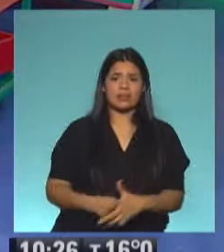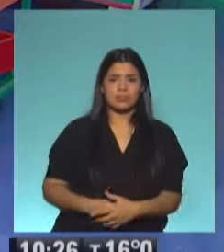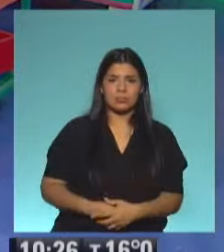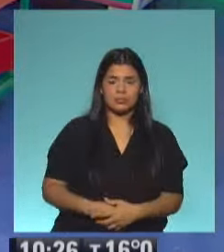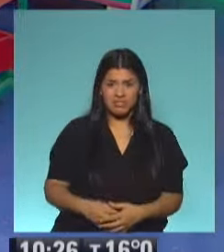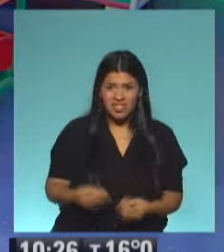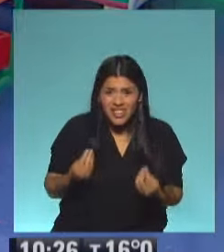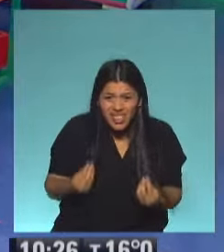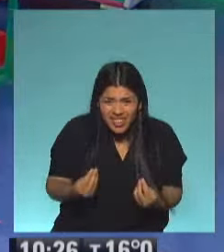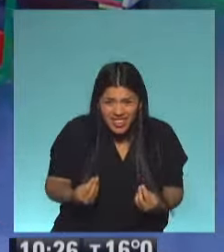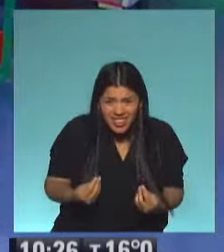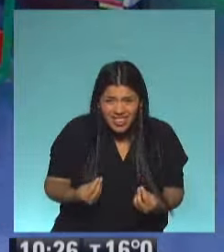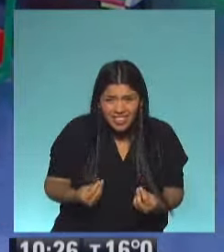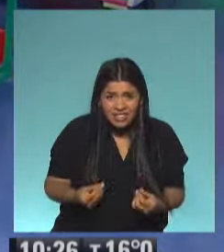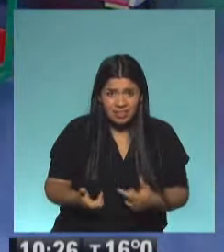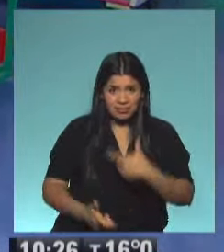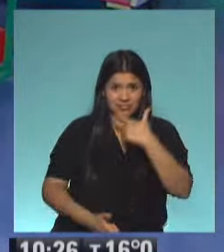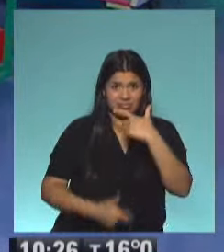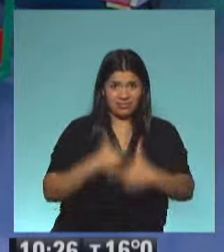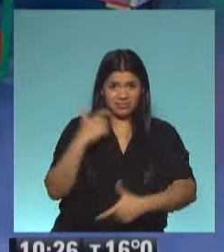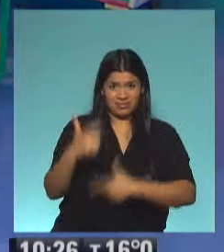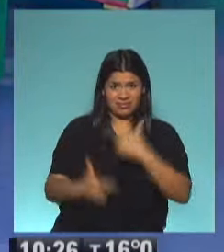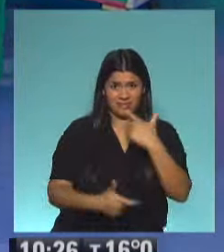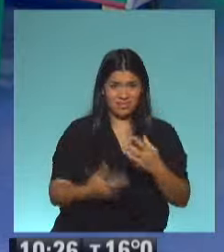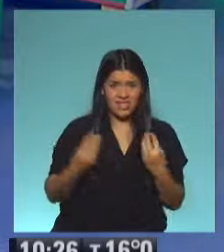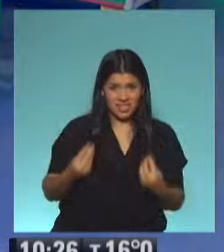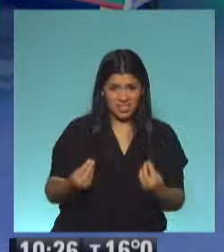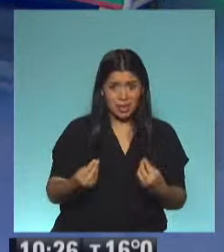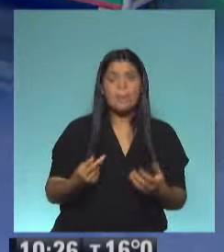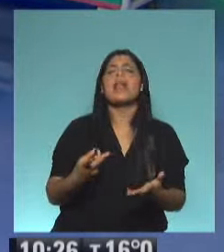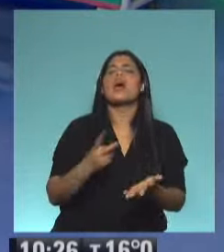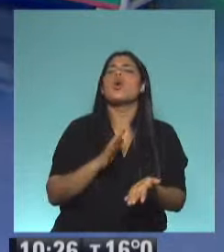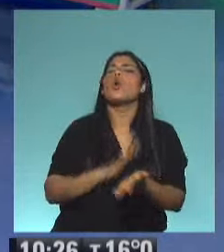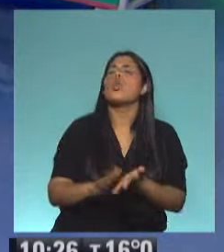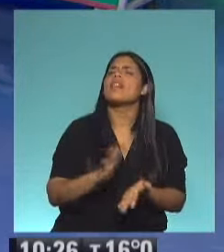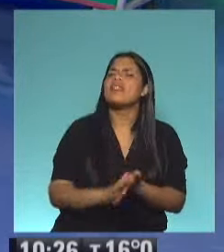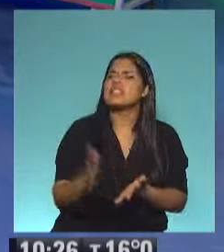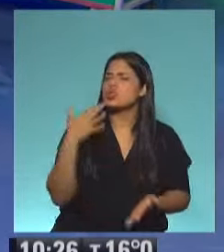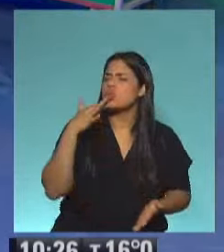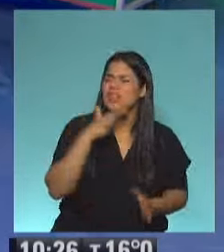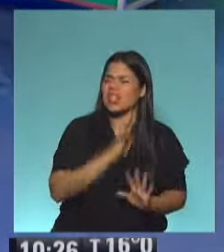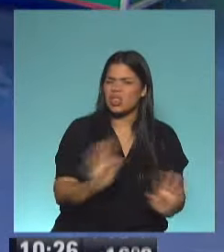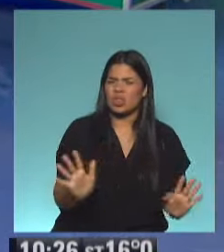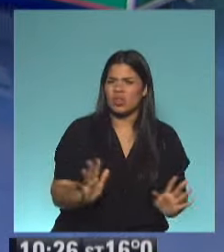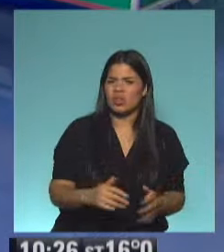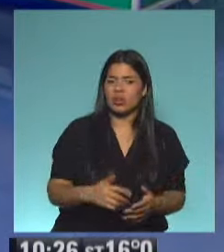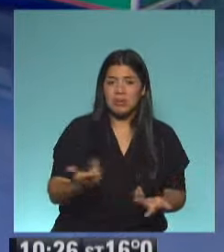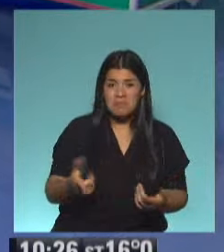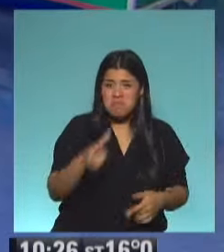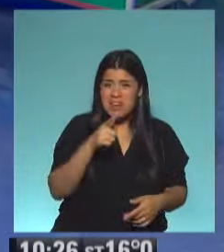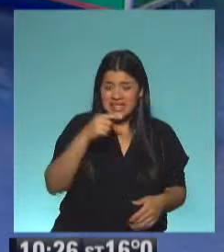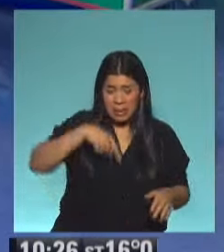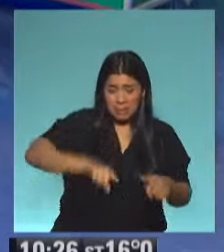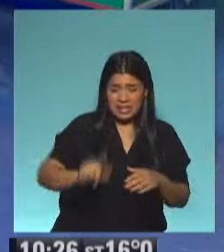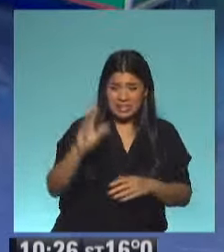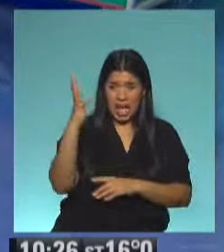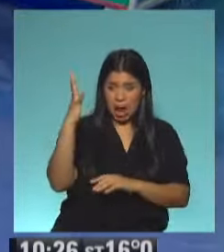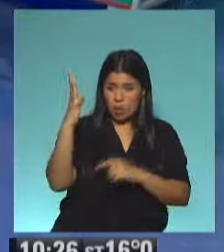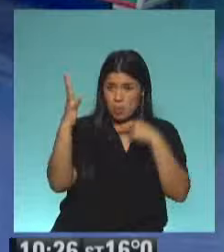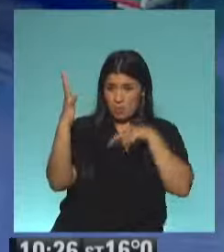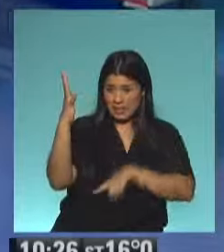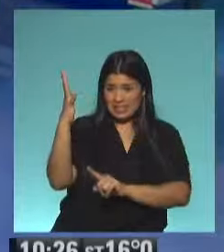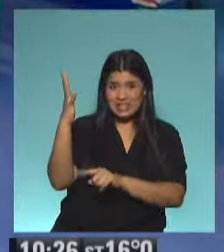¿Eh? ¿Qué hice? Pará, de vuelta, no entendí. Yo creo que hacen pis en un árbol. No. Creo